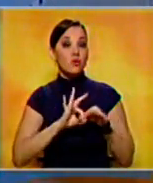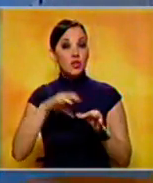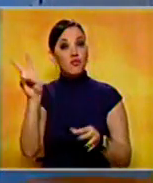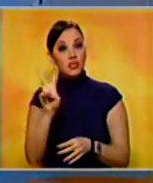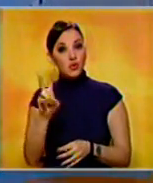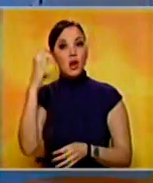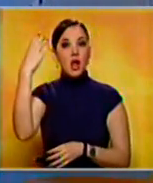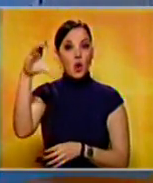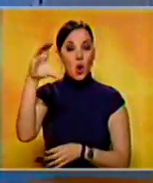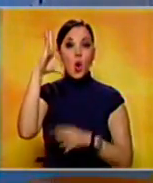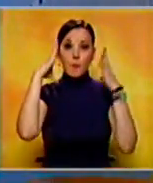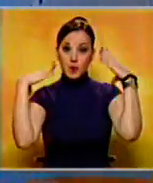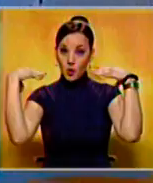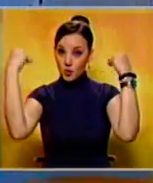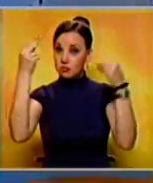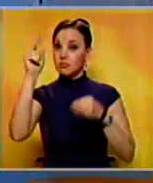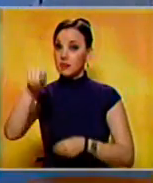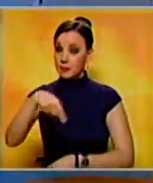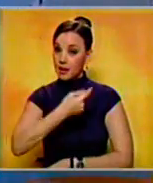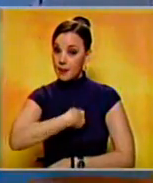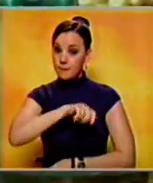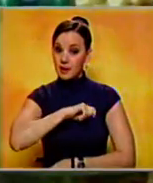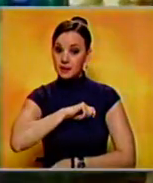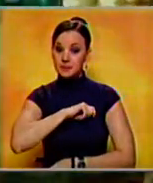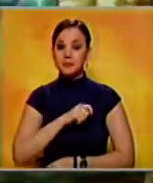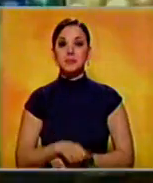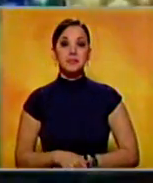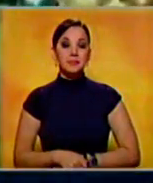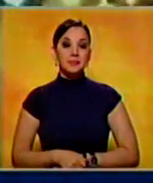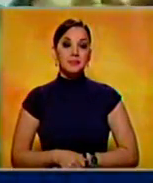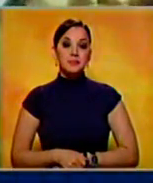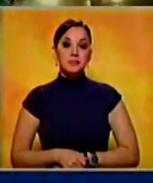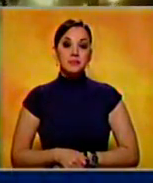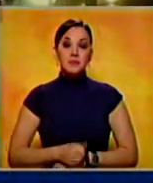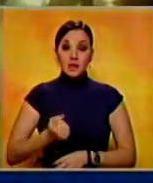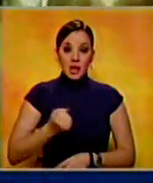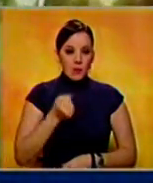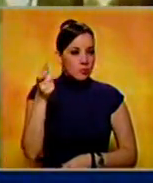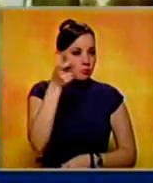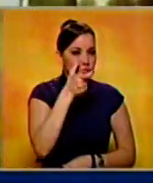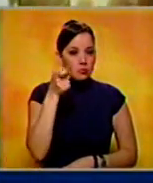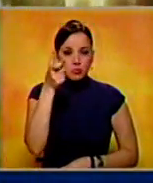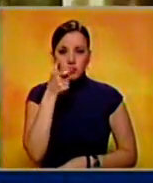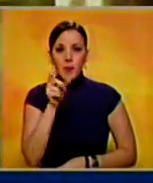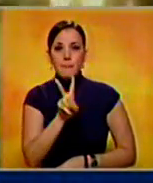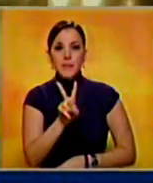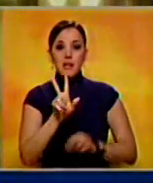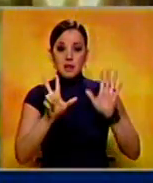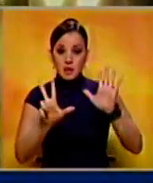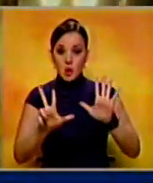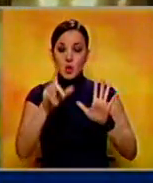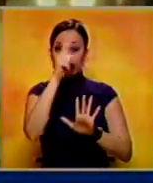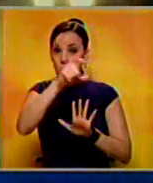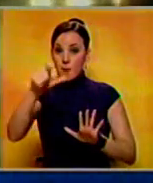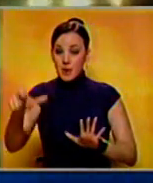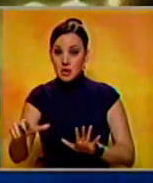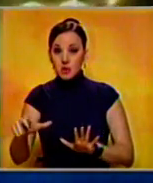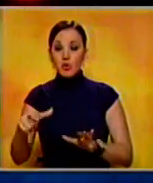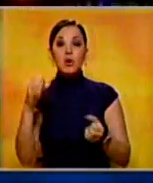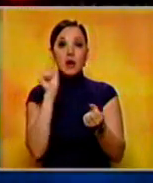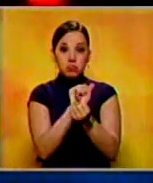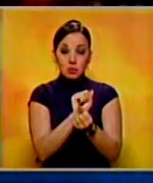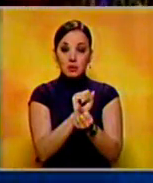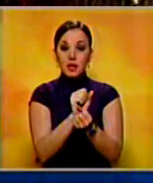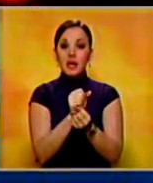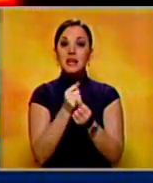Colombia Holanda y España en un gran operativo la policía capturó a un total de 28 personas de las cuales 27 están